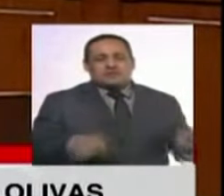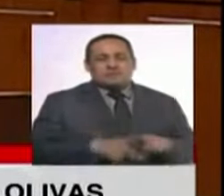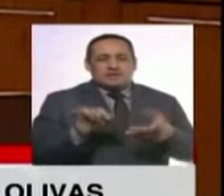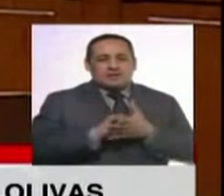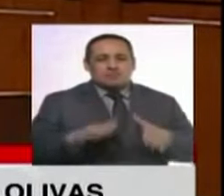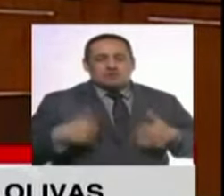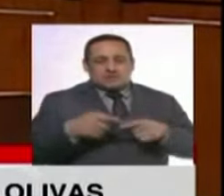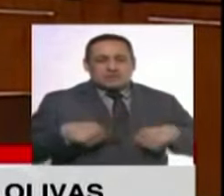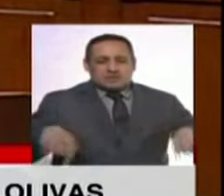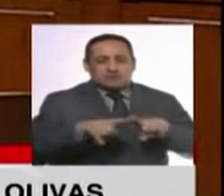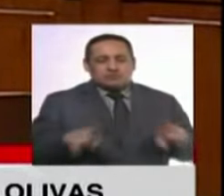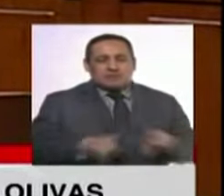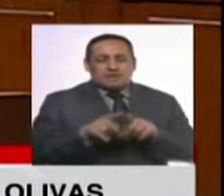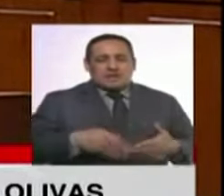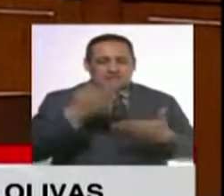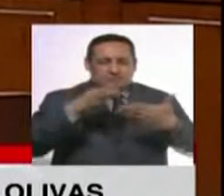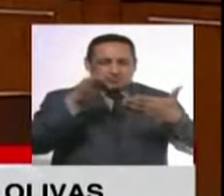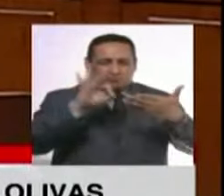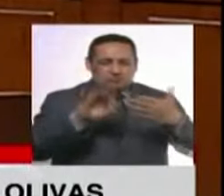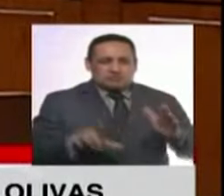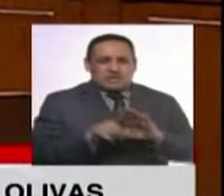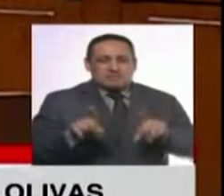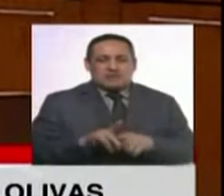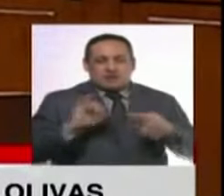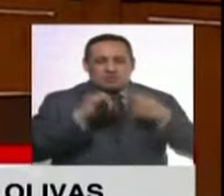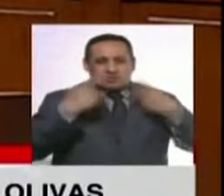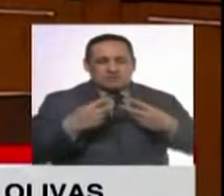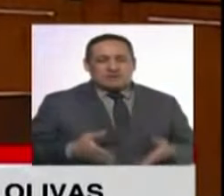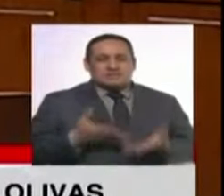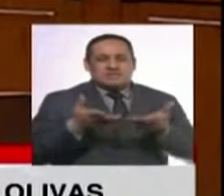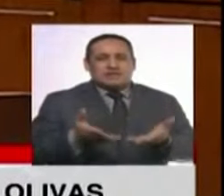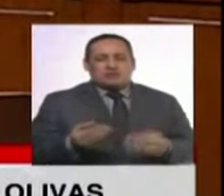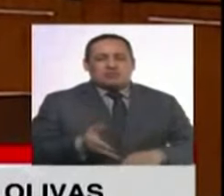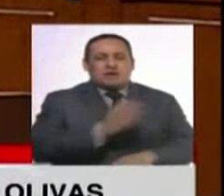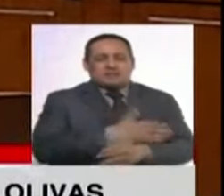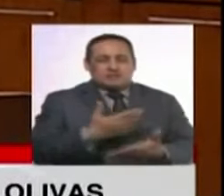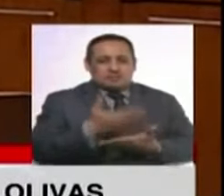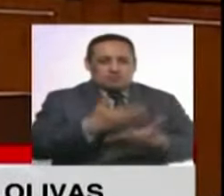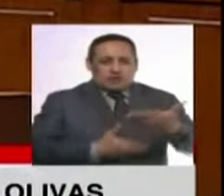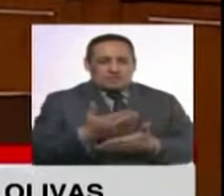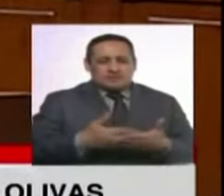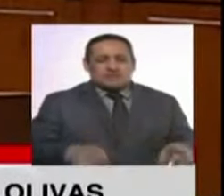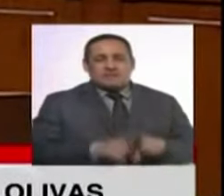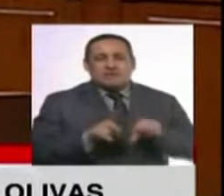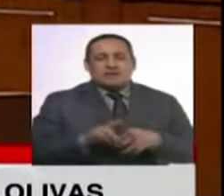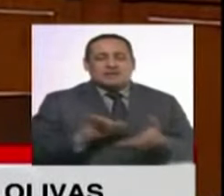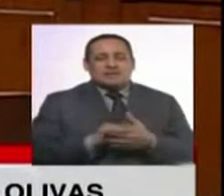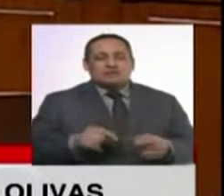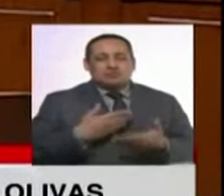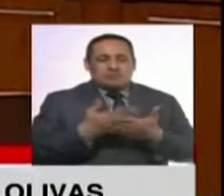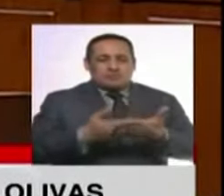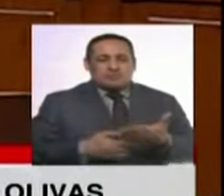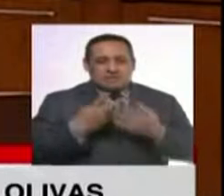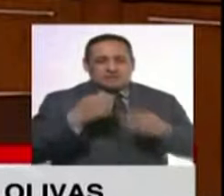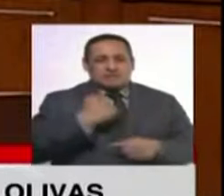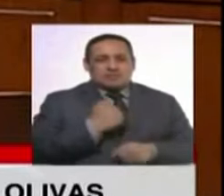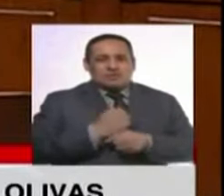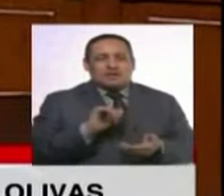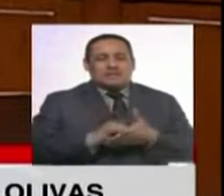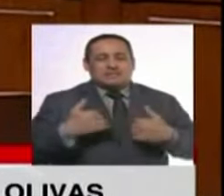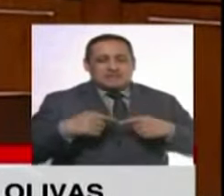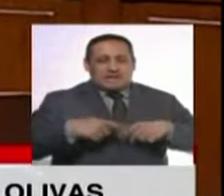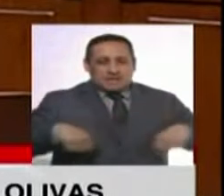puede ellos son previamente calificados con el filtro que se le pasa con los antecedentes y sus y sus su récord de trabajo que